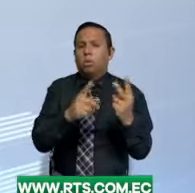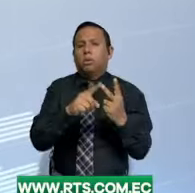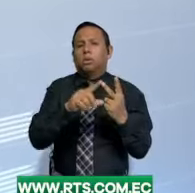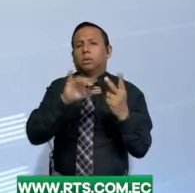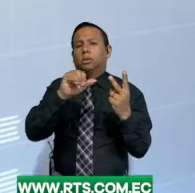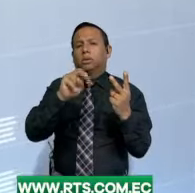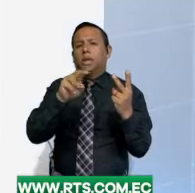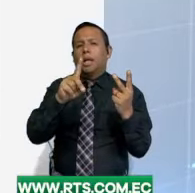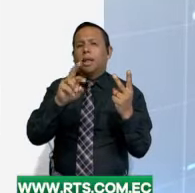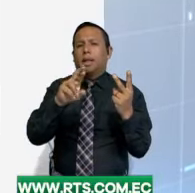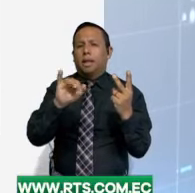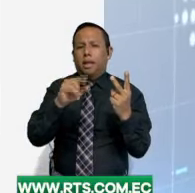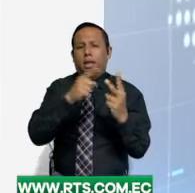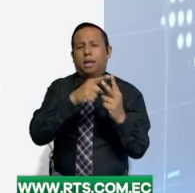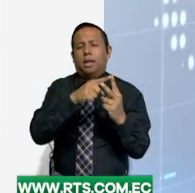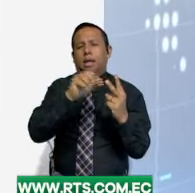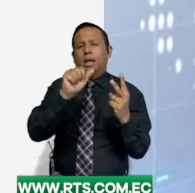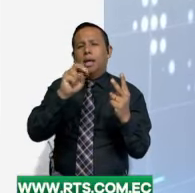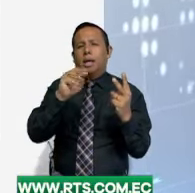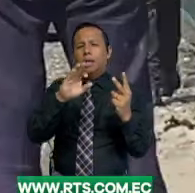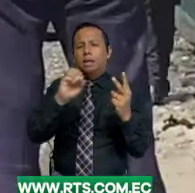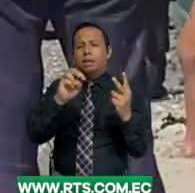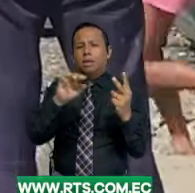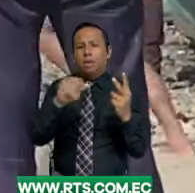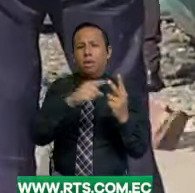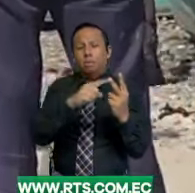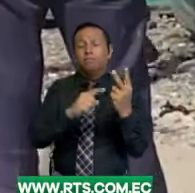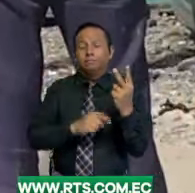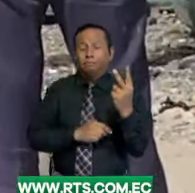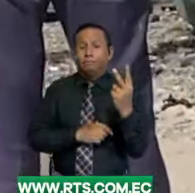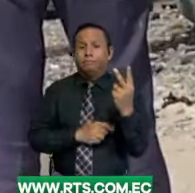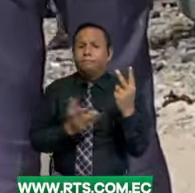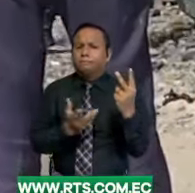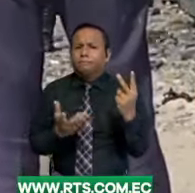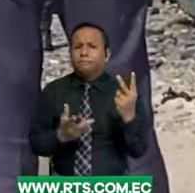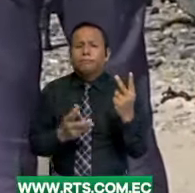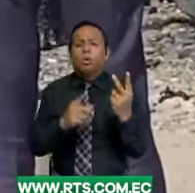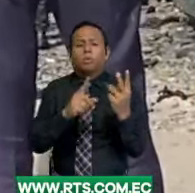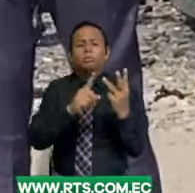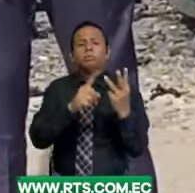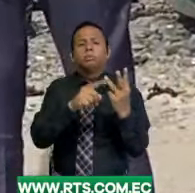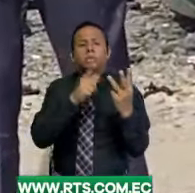David Jiménez y Anthony Alexander Lucas Carrasco, mientras que aún existe uno que está sin ser reconocido.